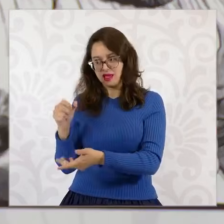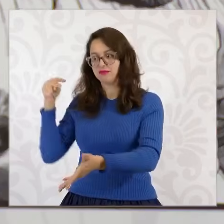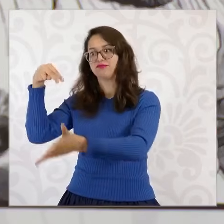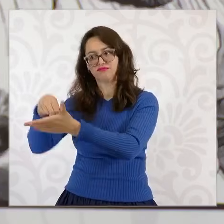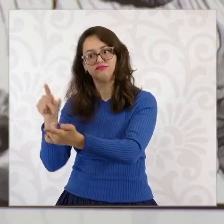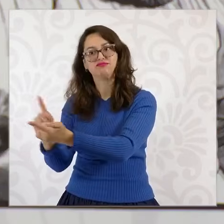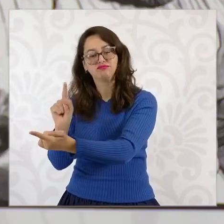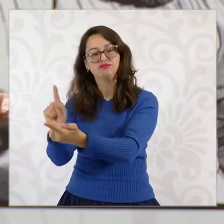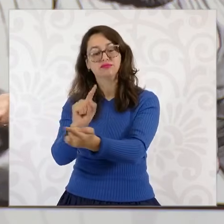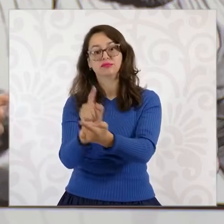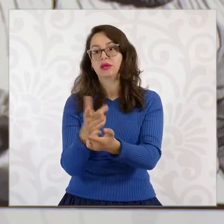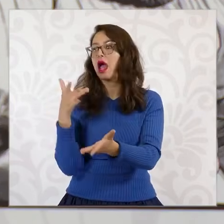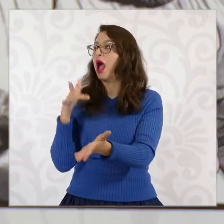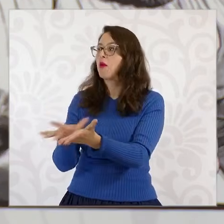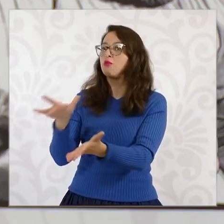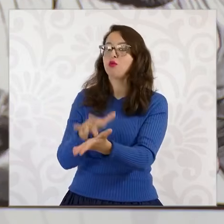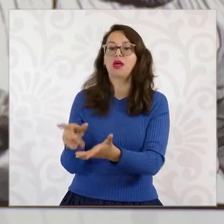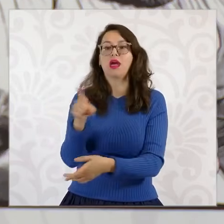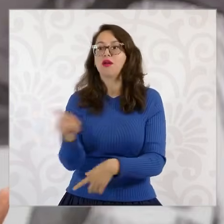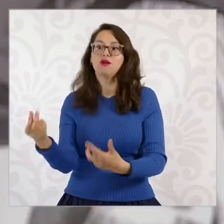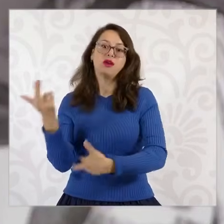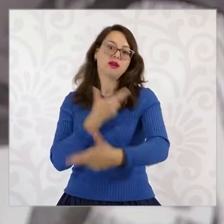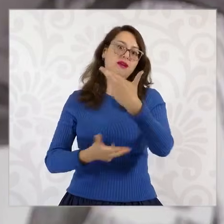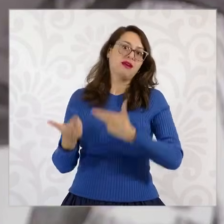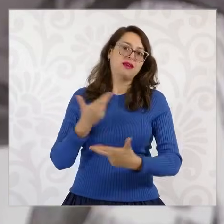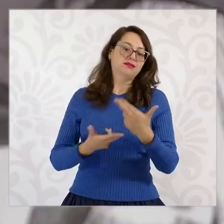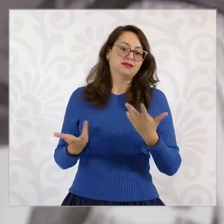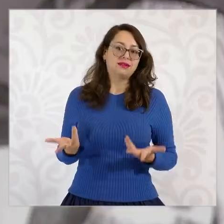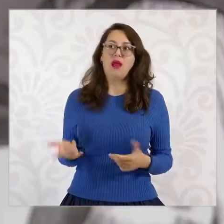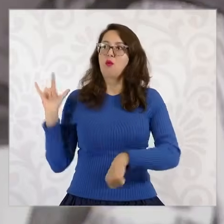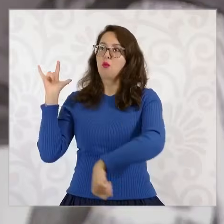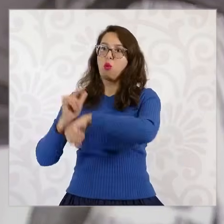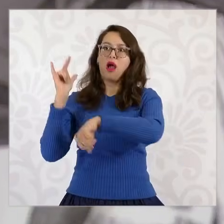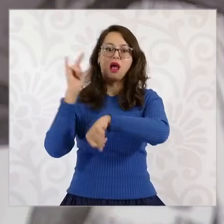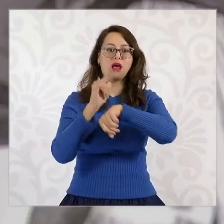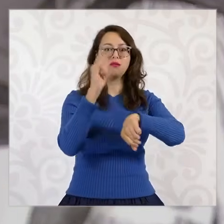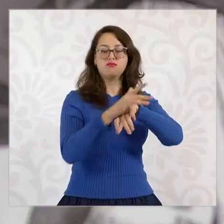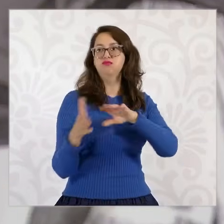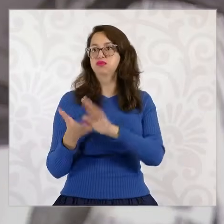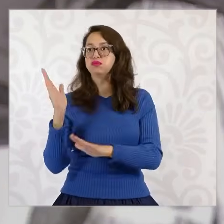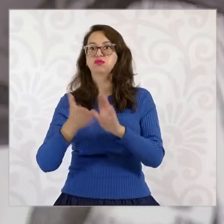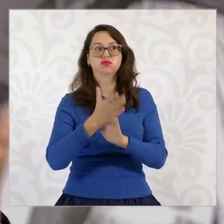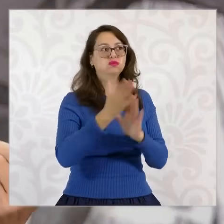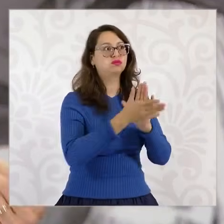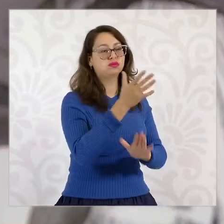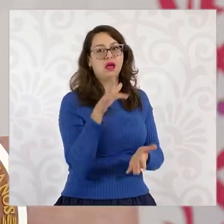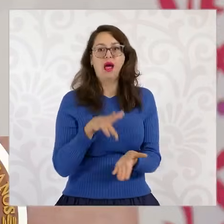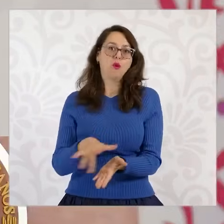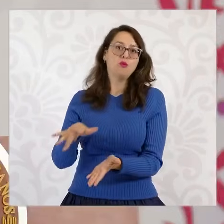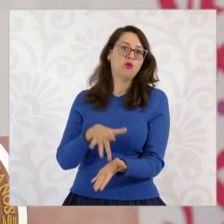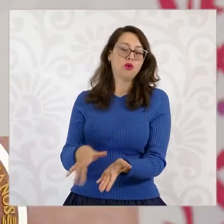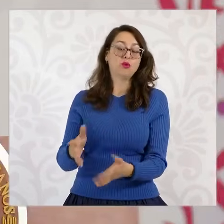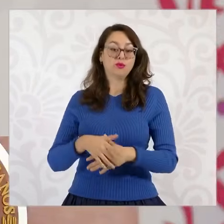y estamos viendo la manera de apoyar a estos pasajeros para que puedan tener vuelos para poder regresar a sus lugares